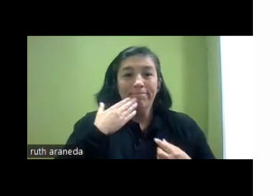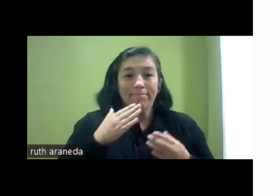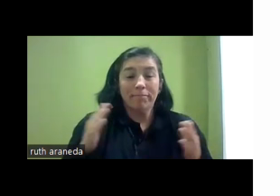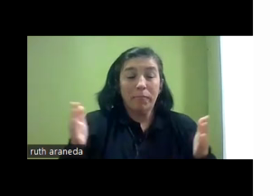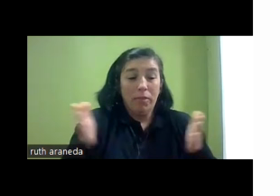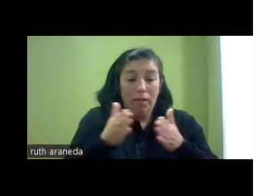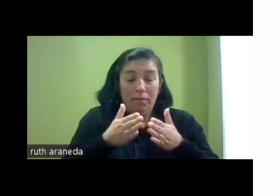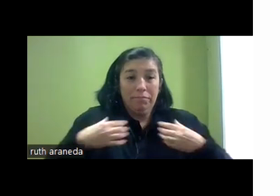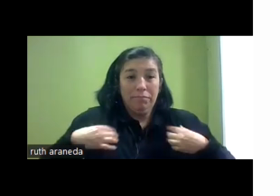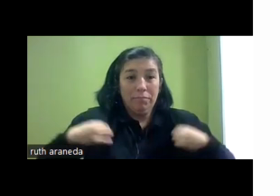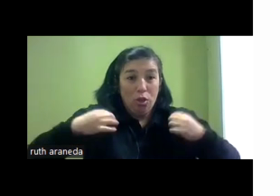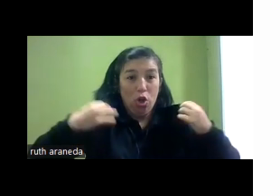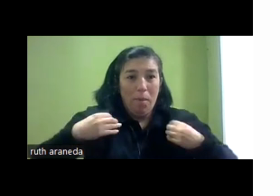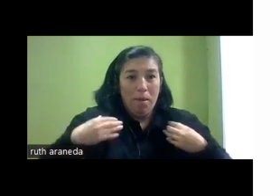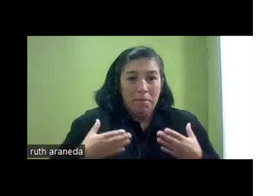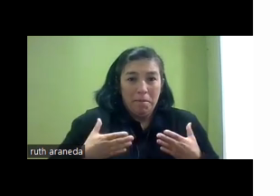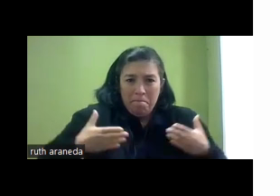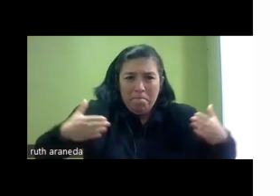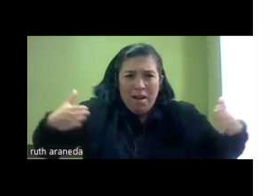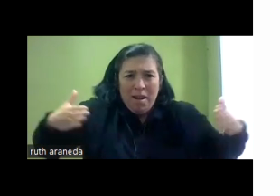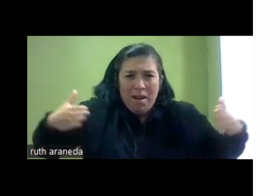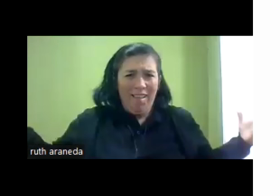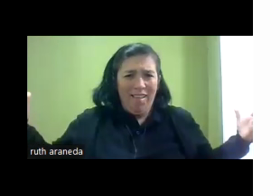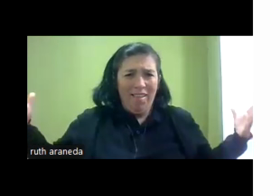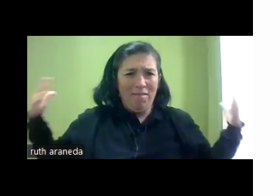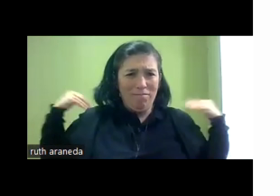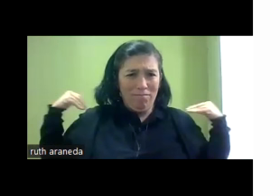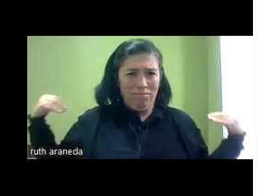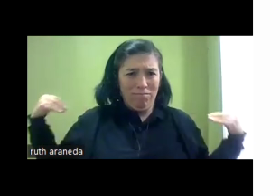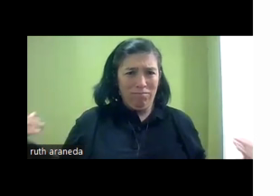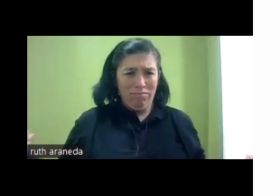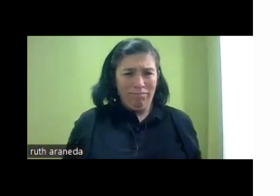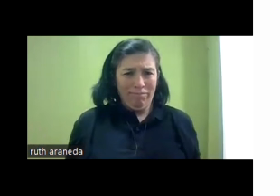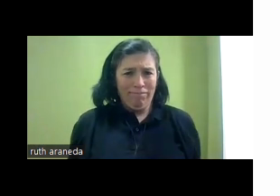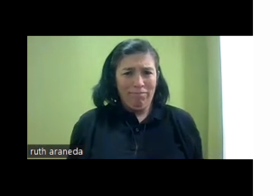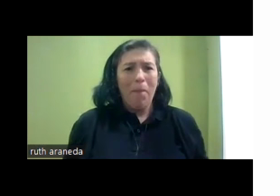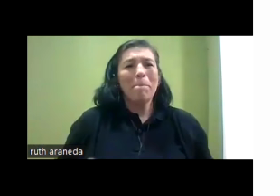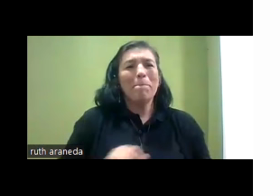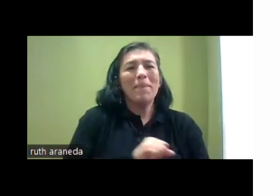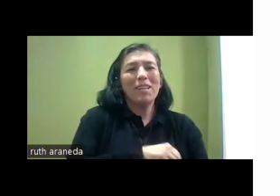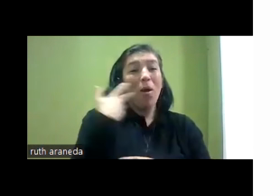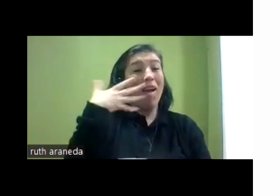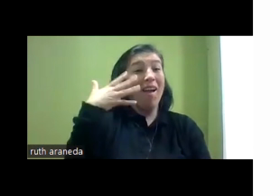generaba una túnica casi en forma trapezoidal o abanico.